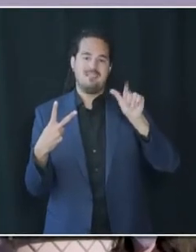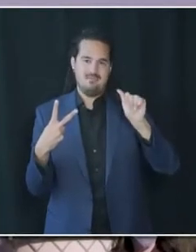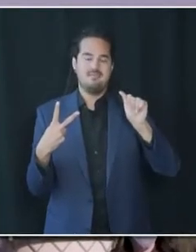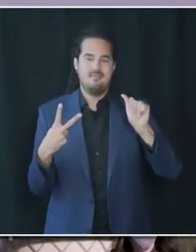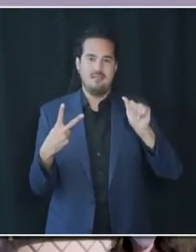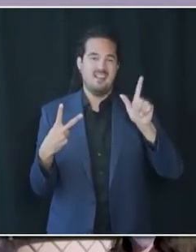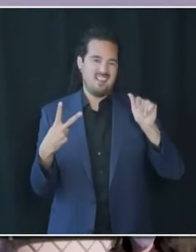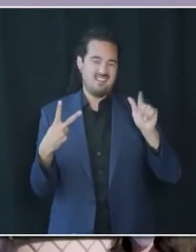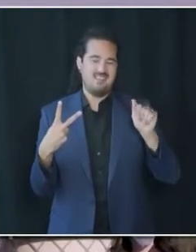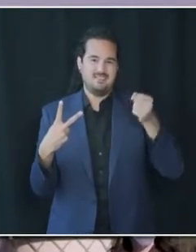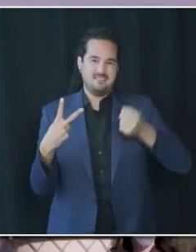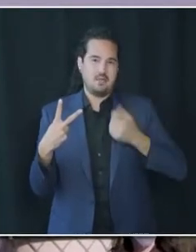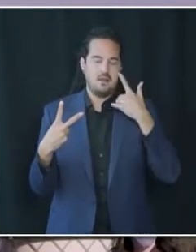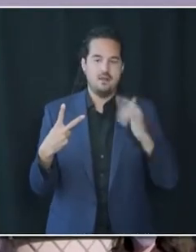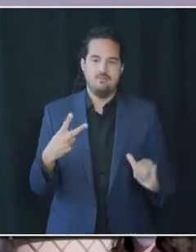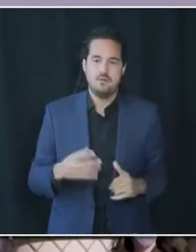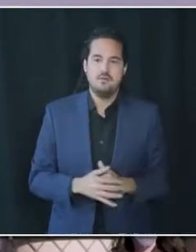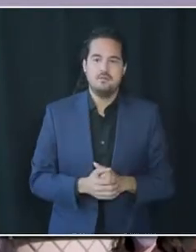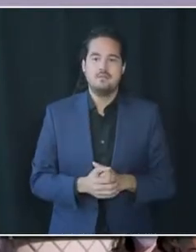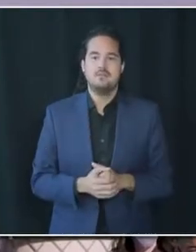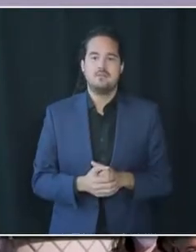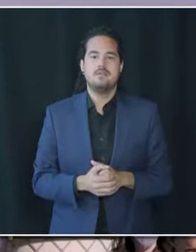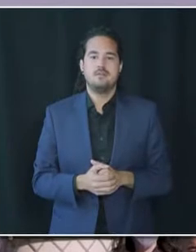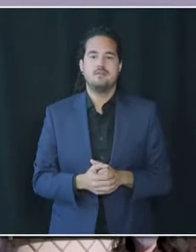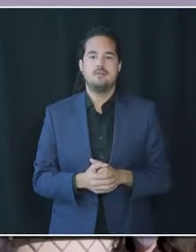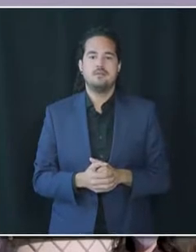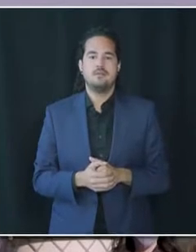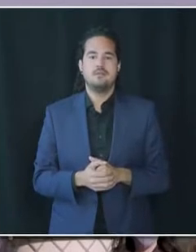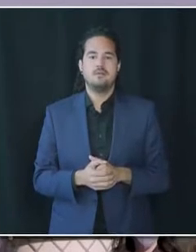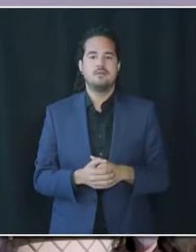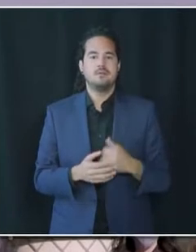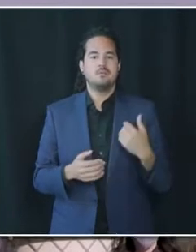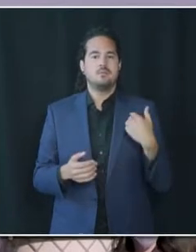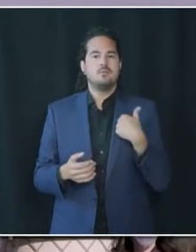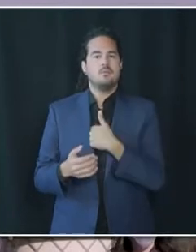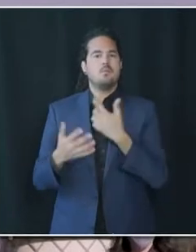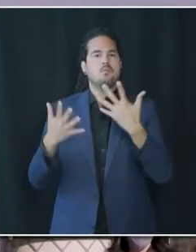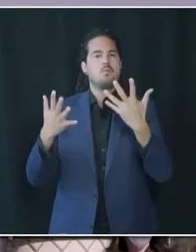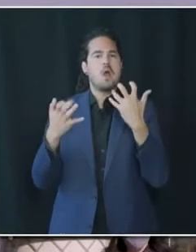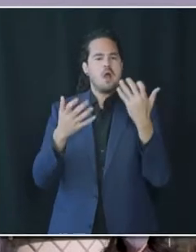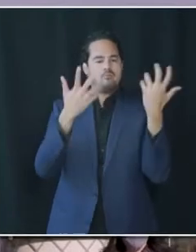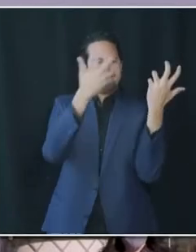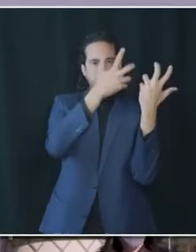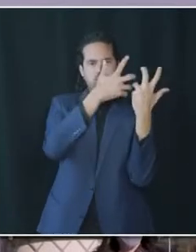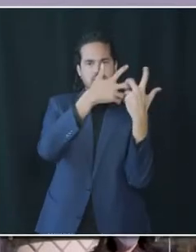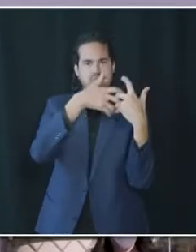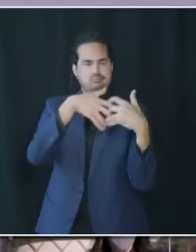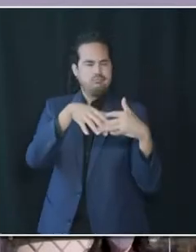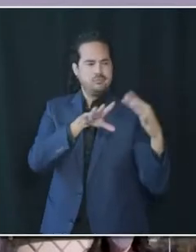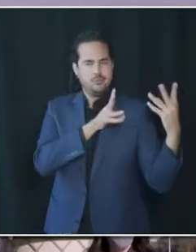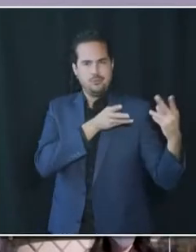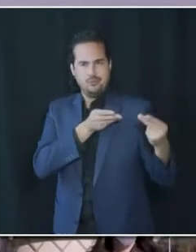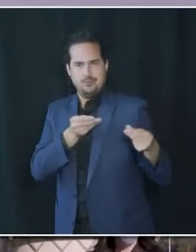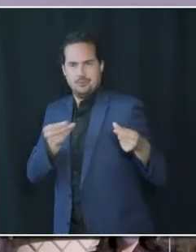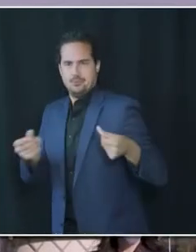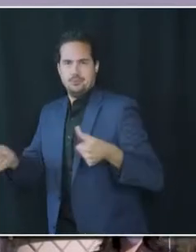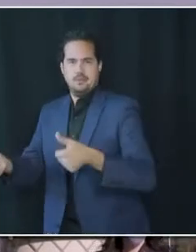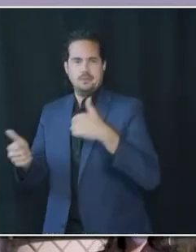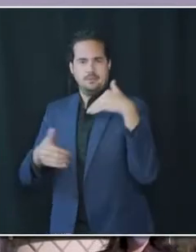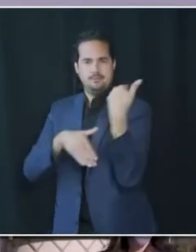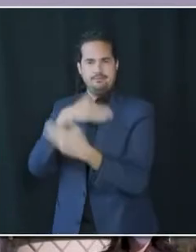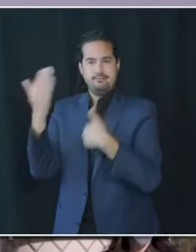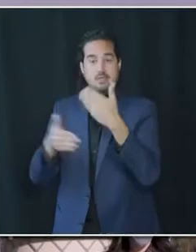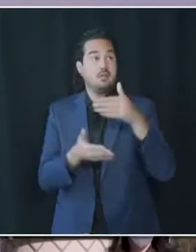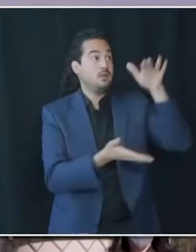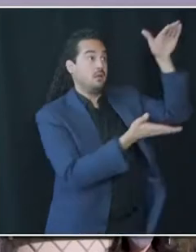apresurar la administración mantener suficiencia y mantener un lente de equidad de la distribución de